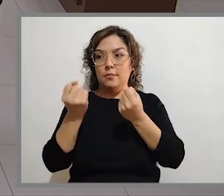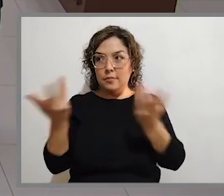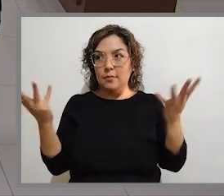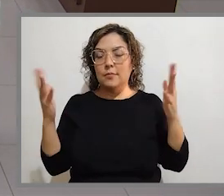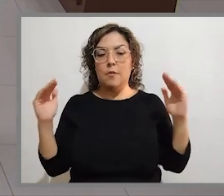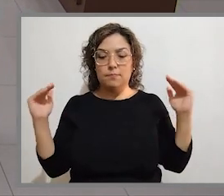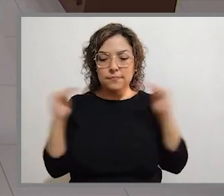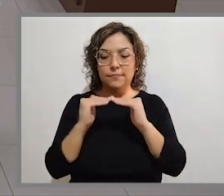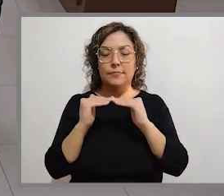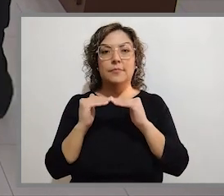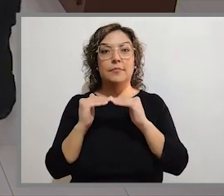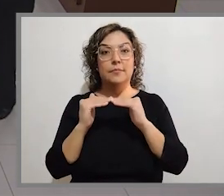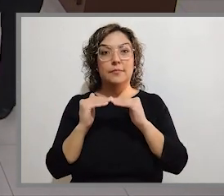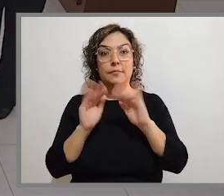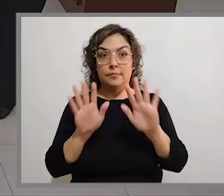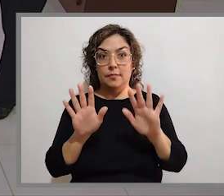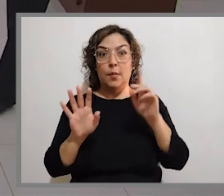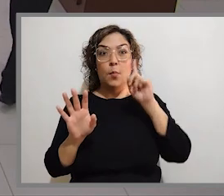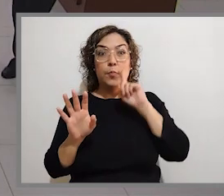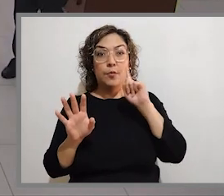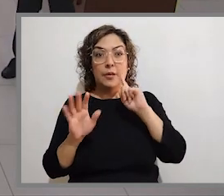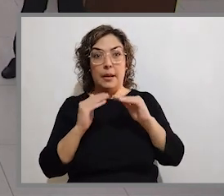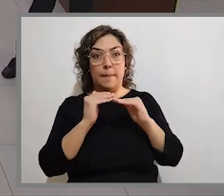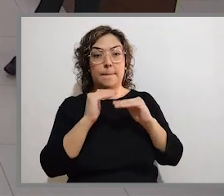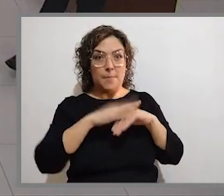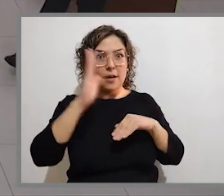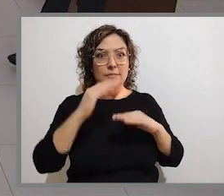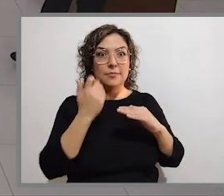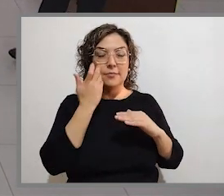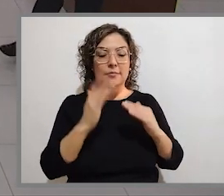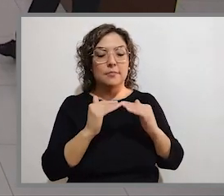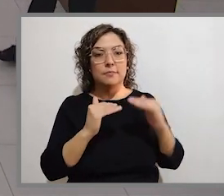número de mujeres, mayor resistencia.